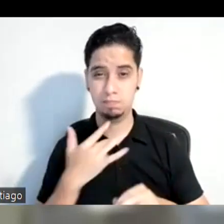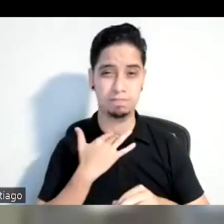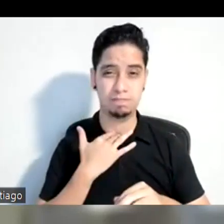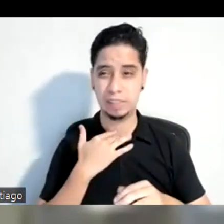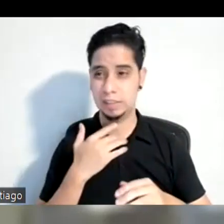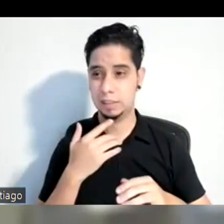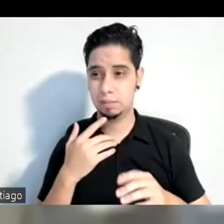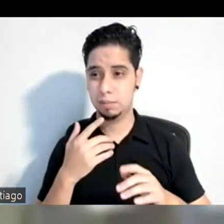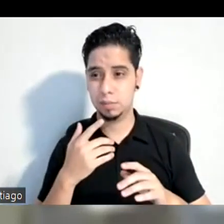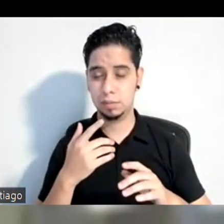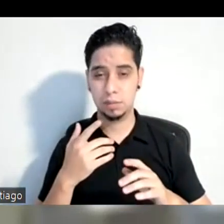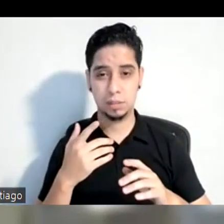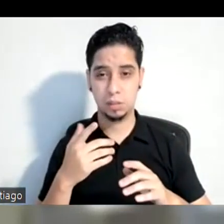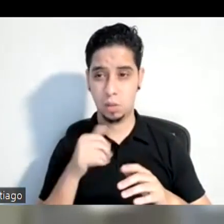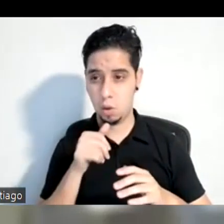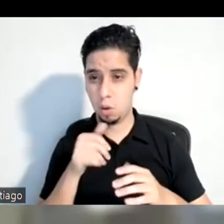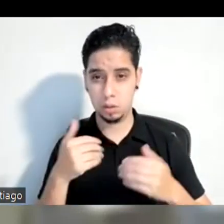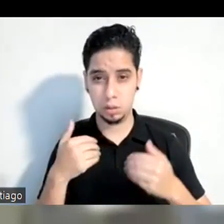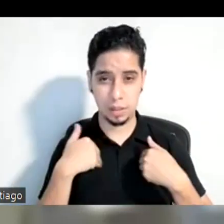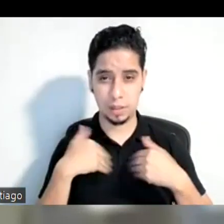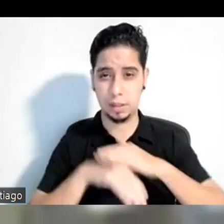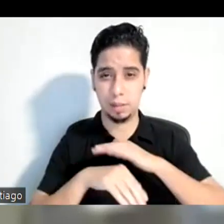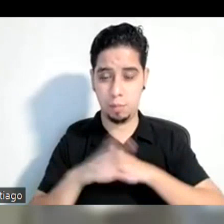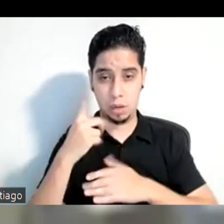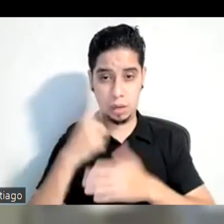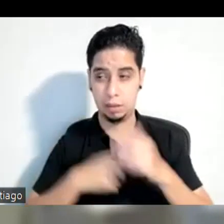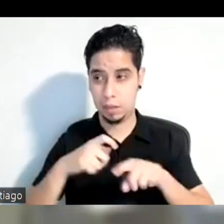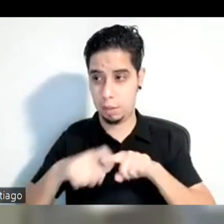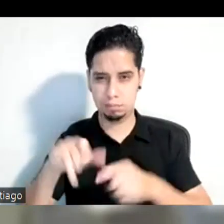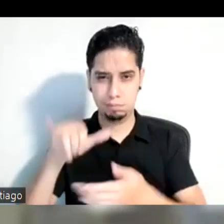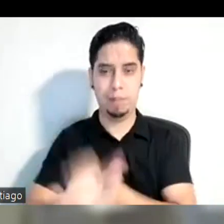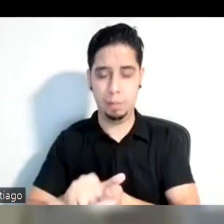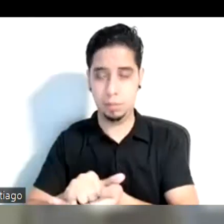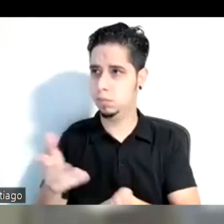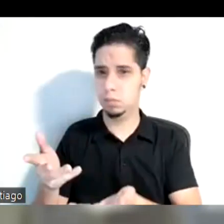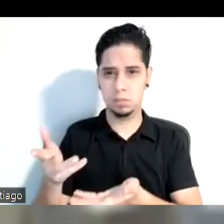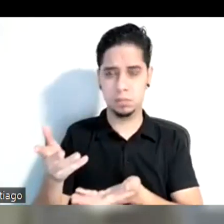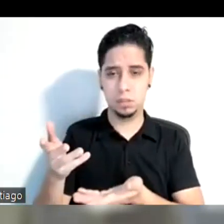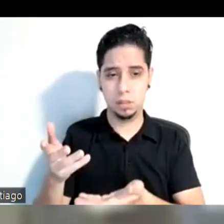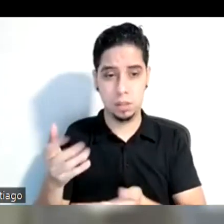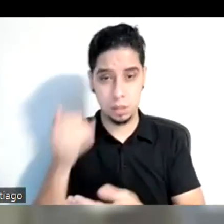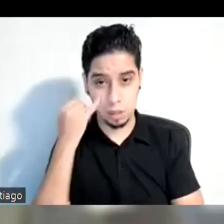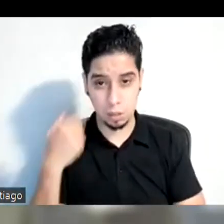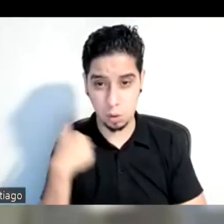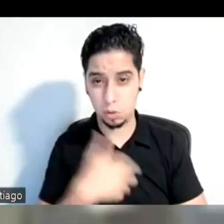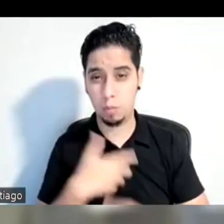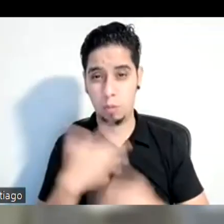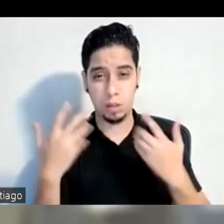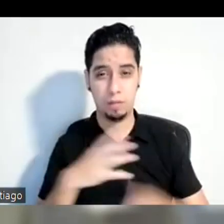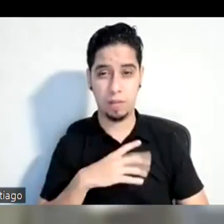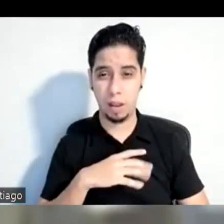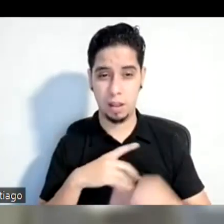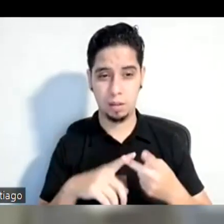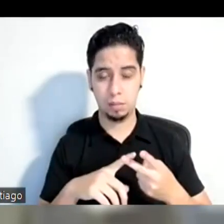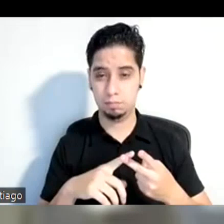diferencia de una persona que no lo tiene tan accesible porque le cuelgan directamente la llamada. O sea, Y si nos molesta, está bien. Y si nos